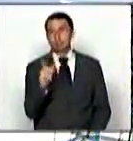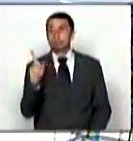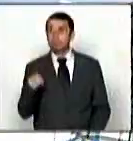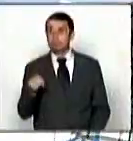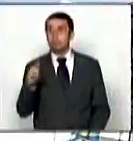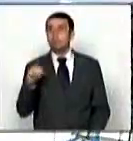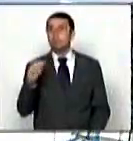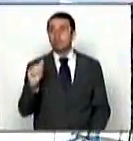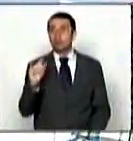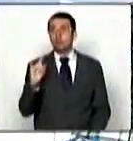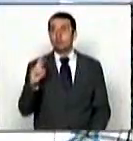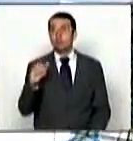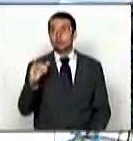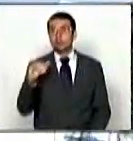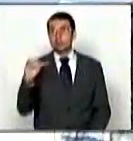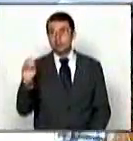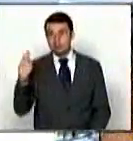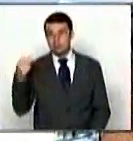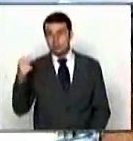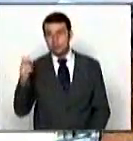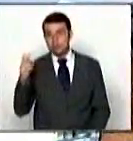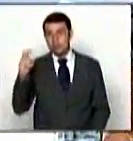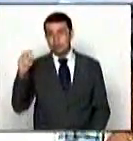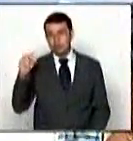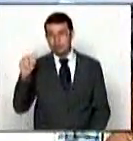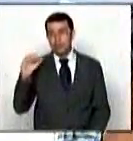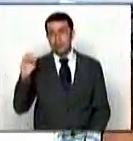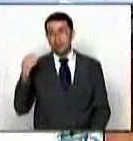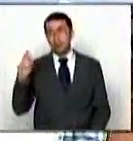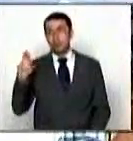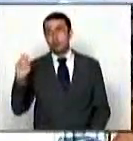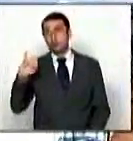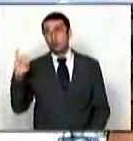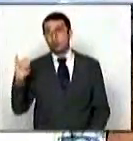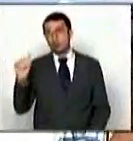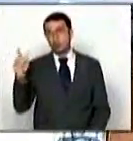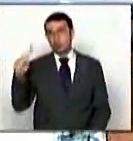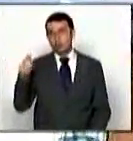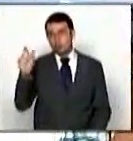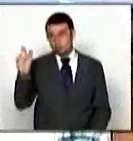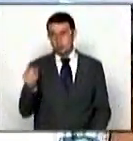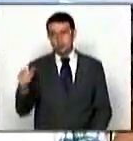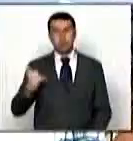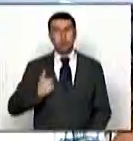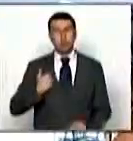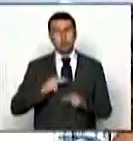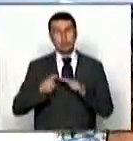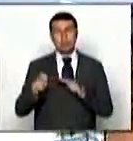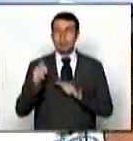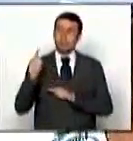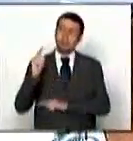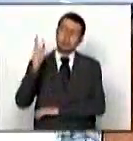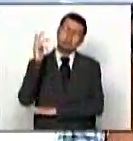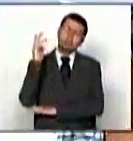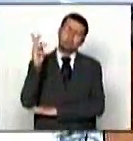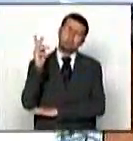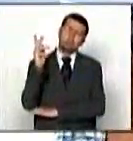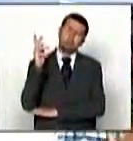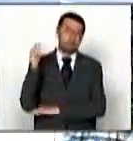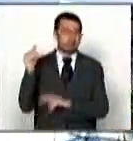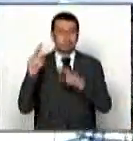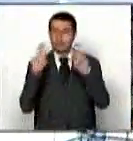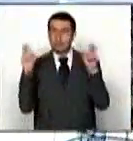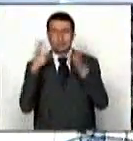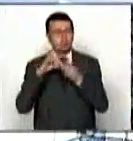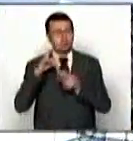Mauricio Henao Rojas, un joven de Manizales conferencista que se dedica a temas espirituales y a enseñarnos mucho sobre